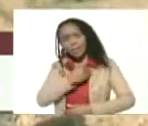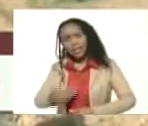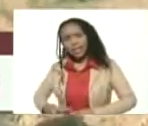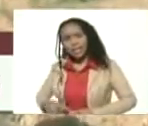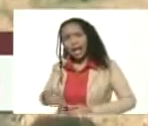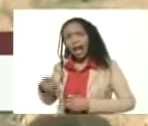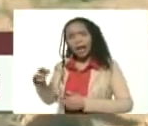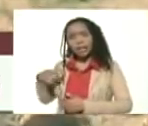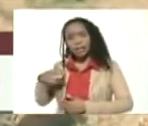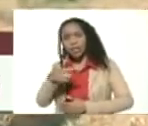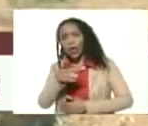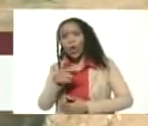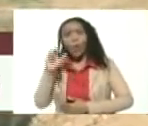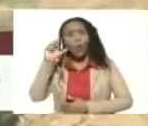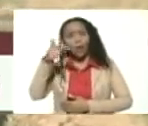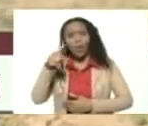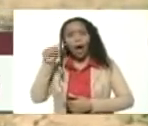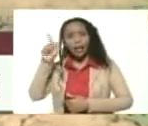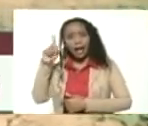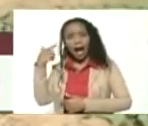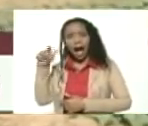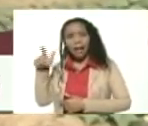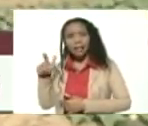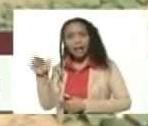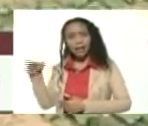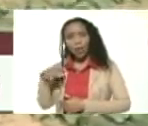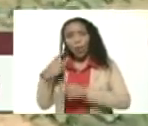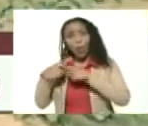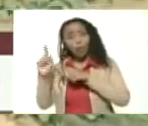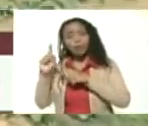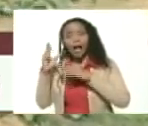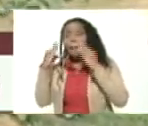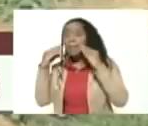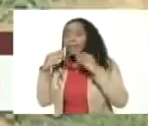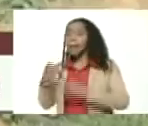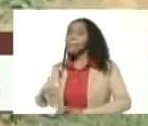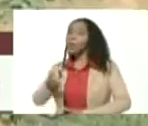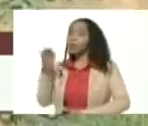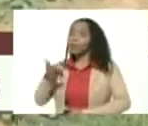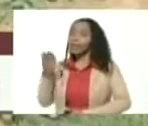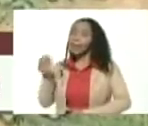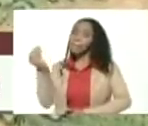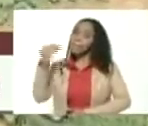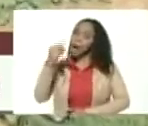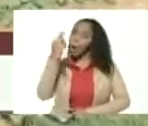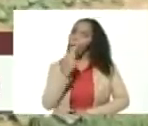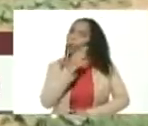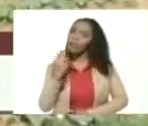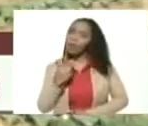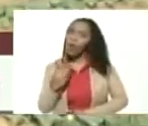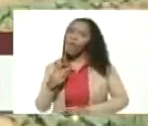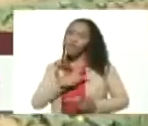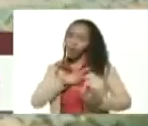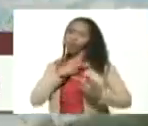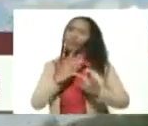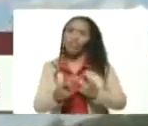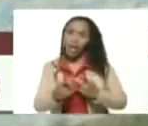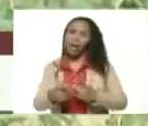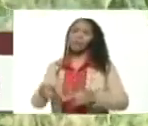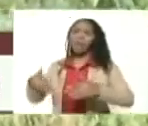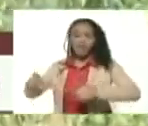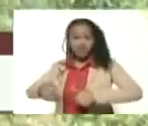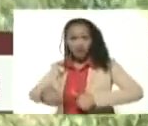río Guárico, mire, por aquí está el río Guárico, con otras experiencias importantes, con más compromiso, con mayor voluntad, con mayor